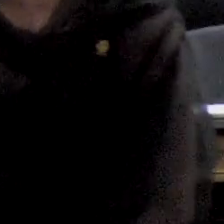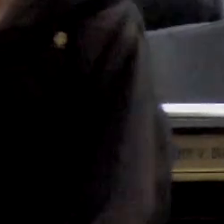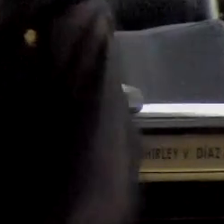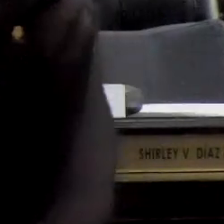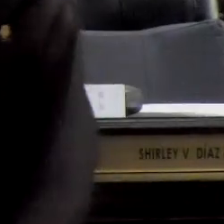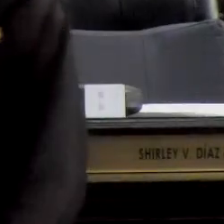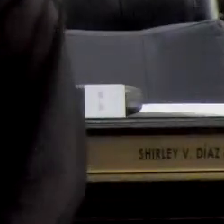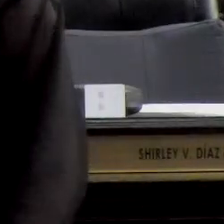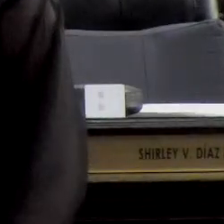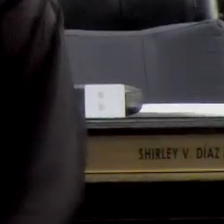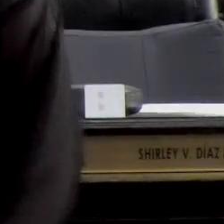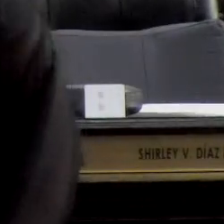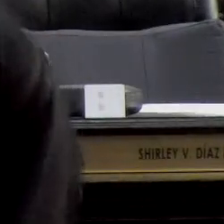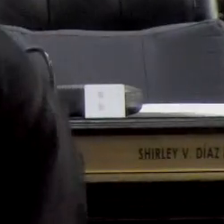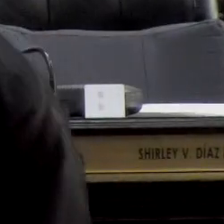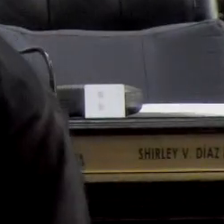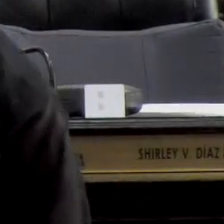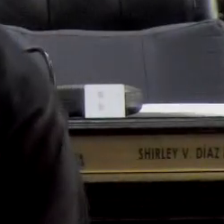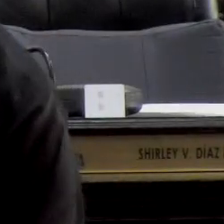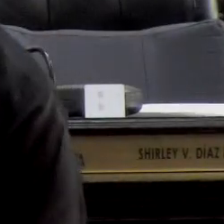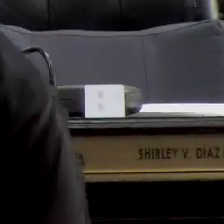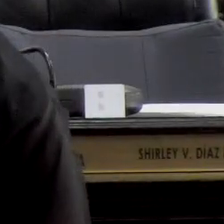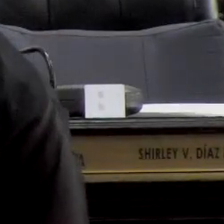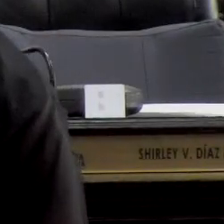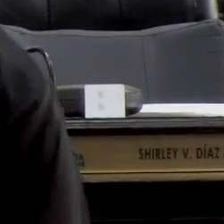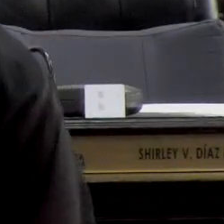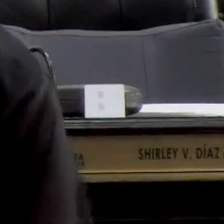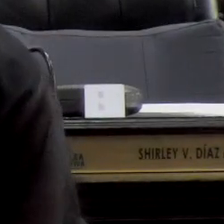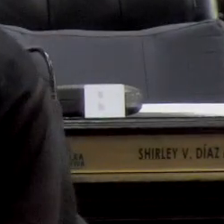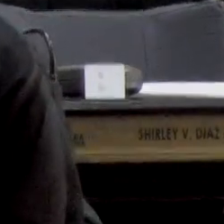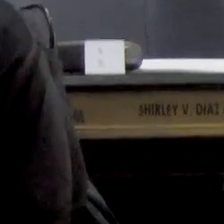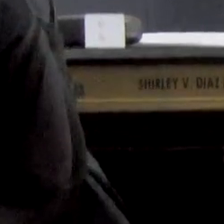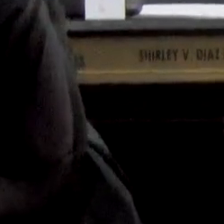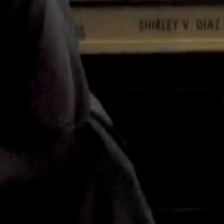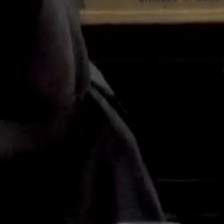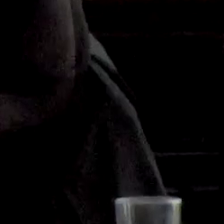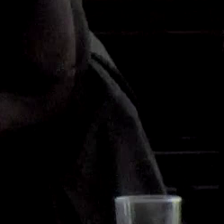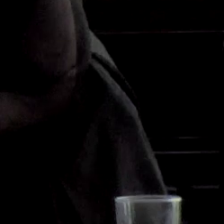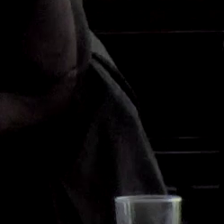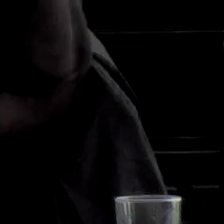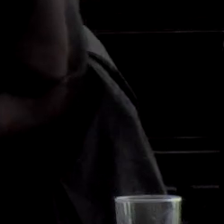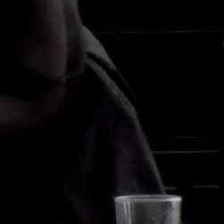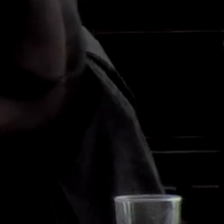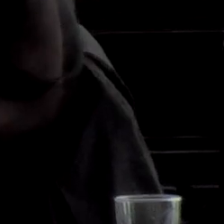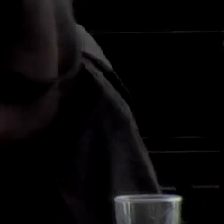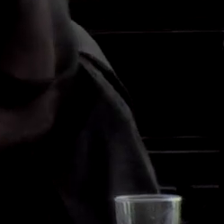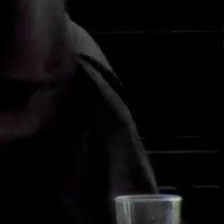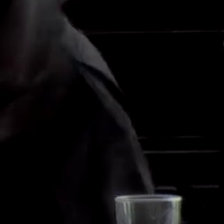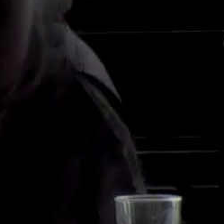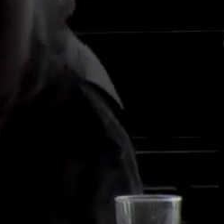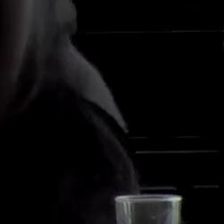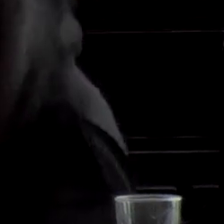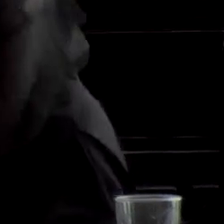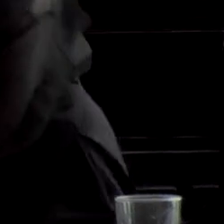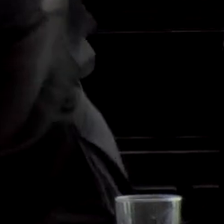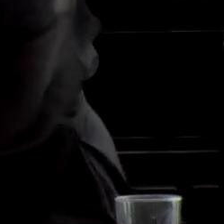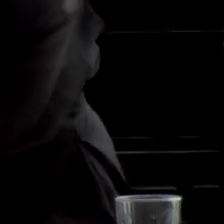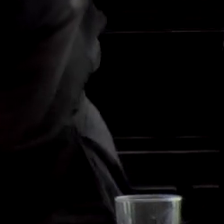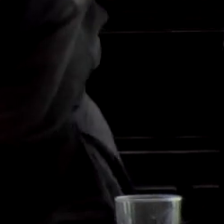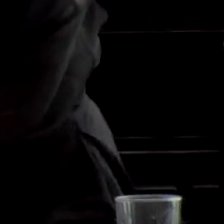los PUSC que están presentes en la Asamblea Legislativa y un poco más allá también en el sistema de partidos, de que ellos